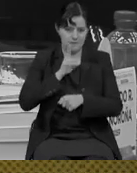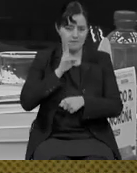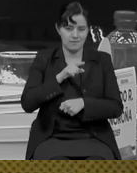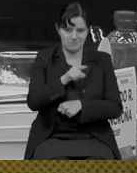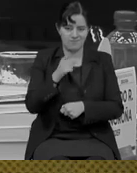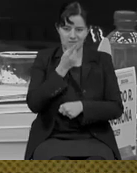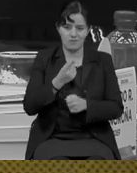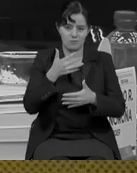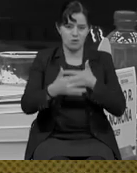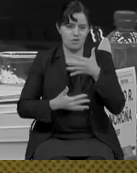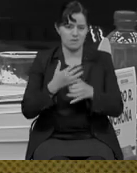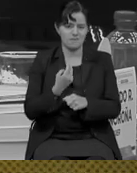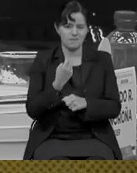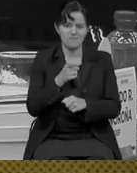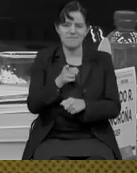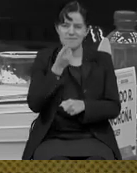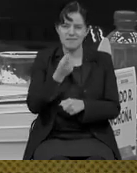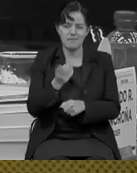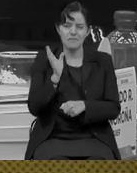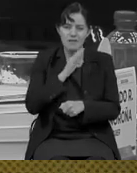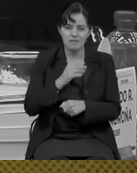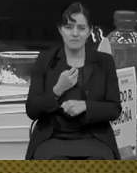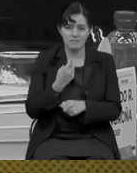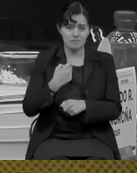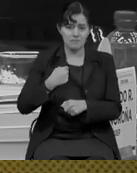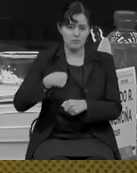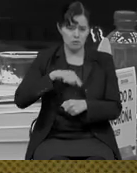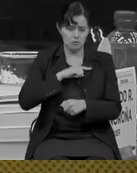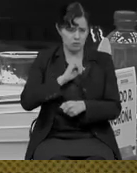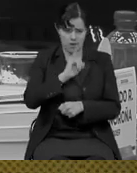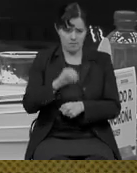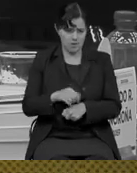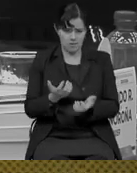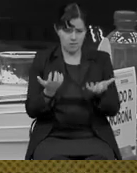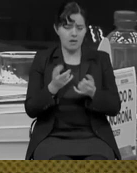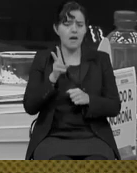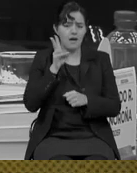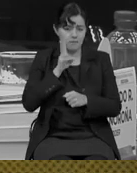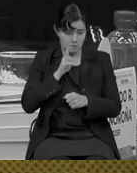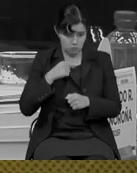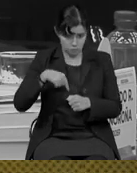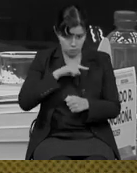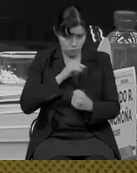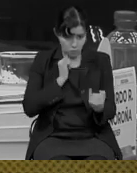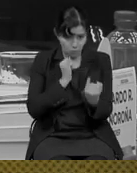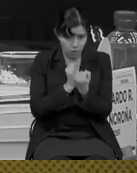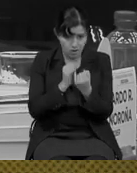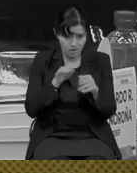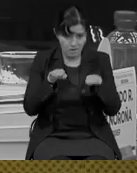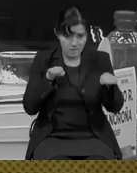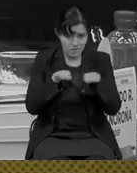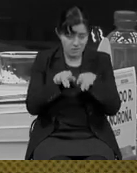que supuestamente se realizarían, que no hemos realizado nunca, los reto a que demuestren que nosotros somos iguales que ustedes. No